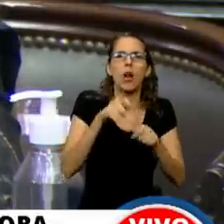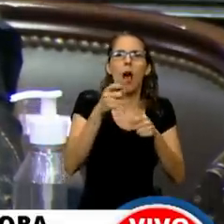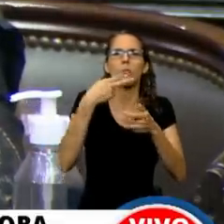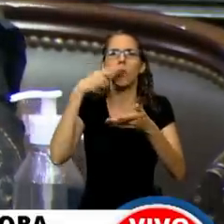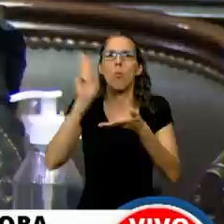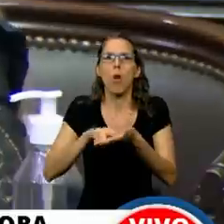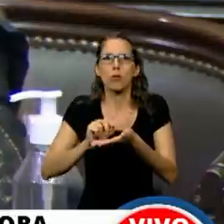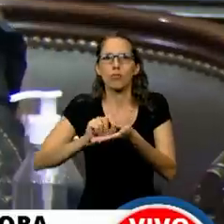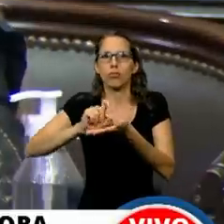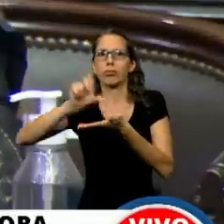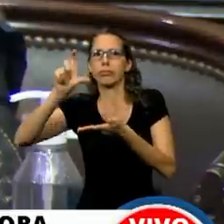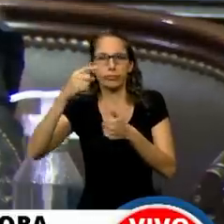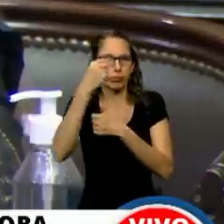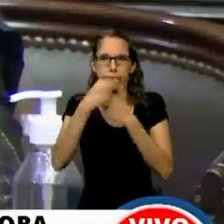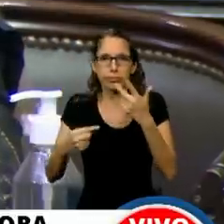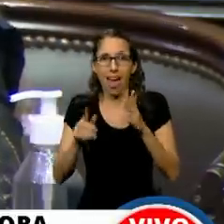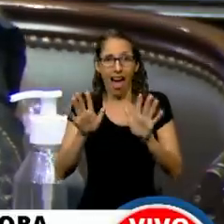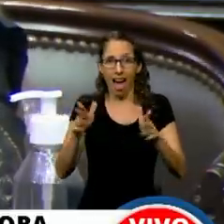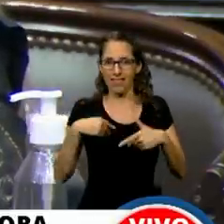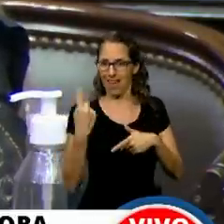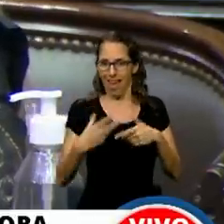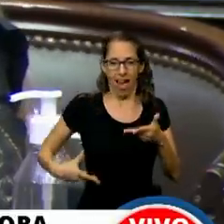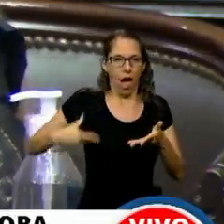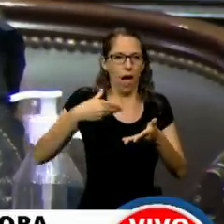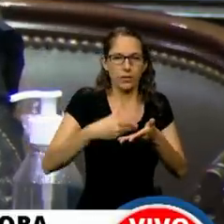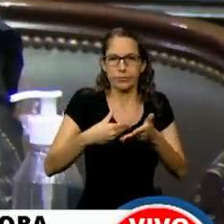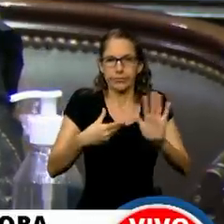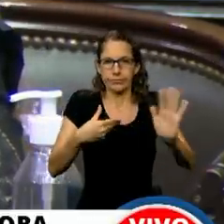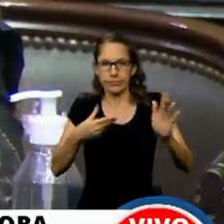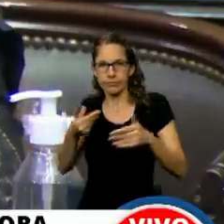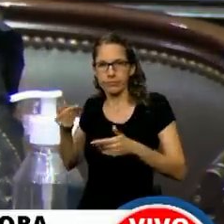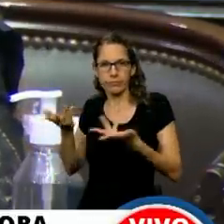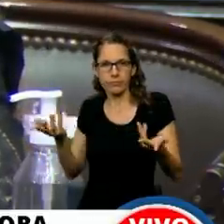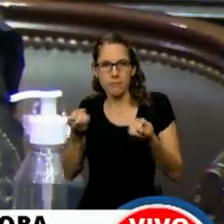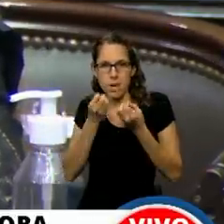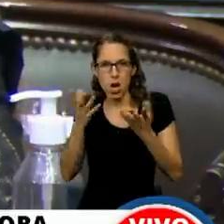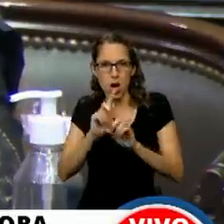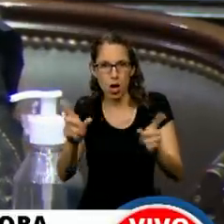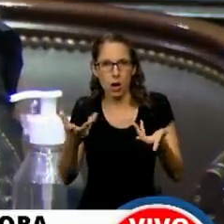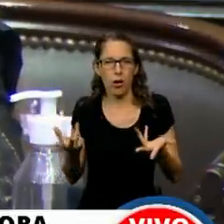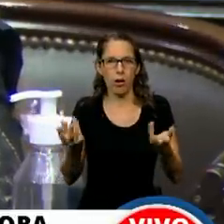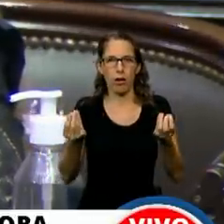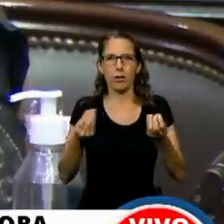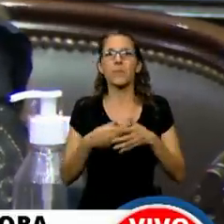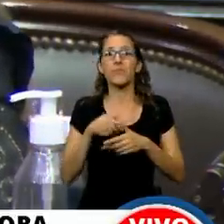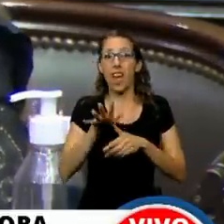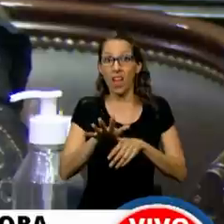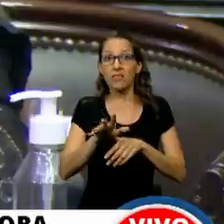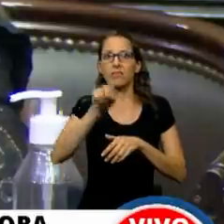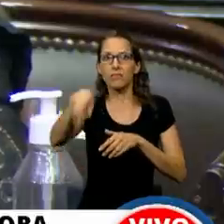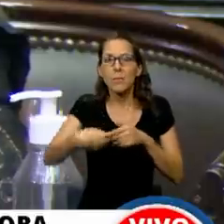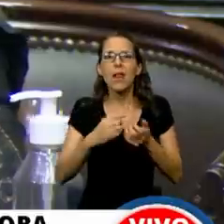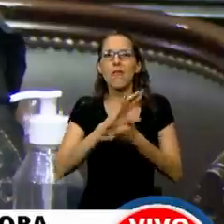distorsivos provocando los incentivos a la inversión y por consecuencia alterando negativamente el